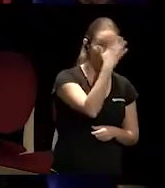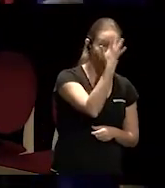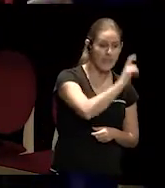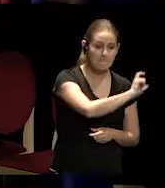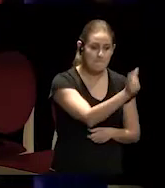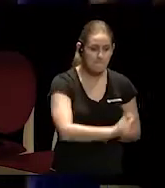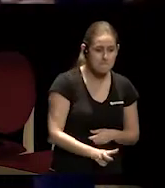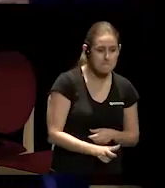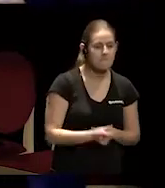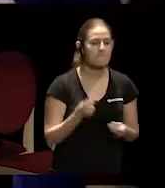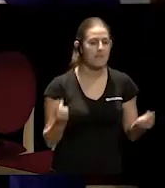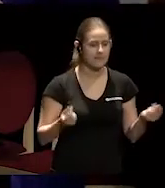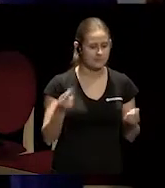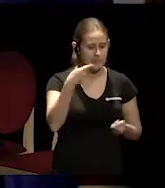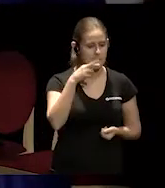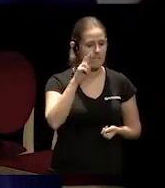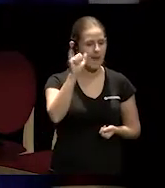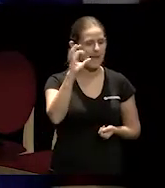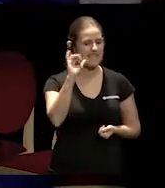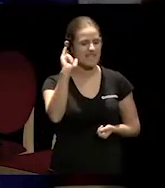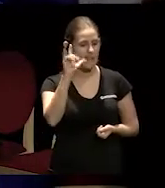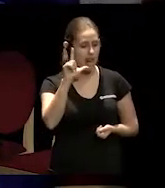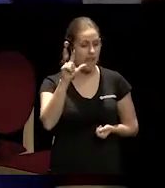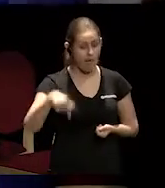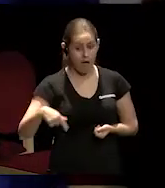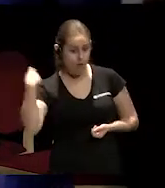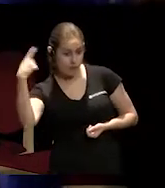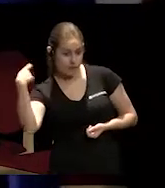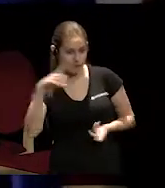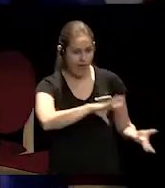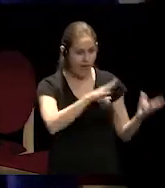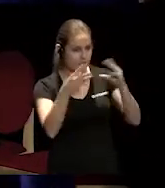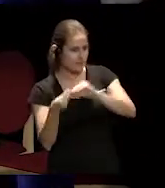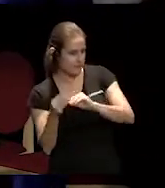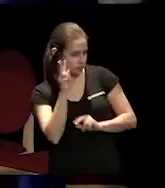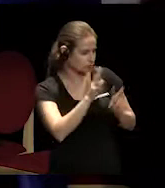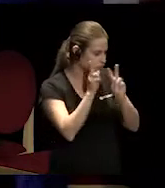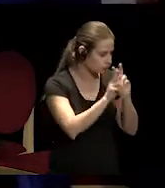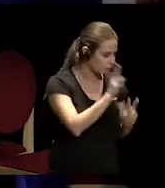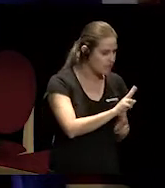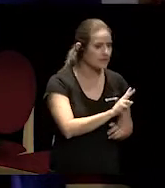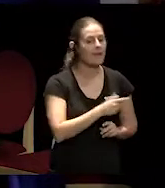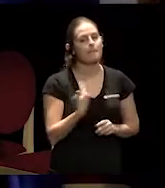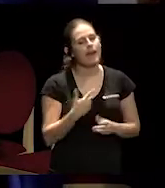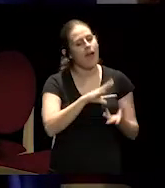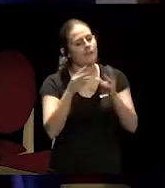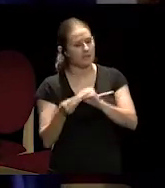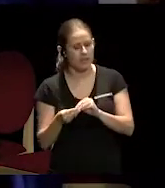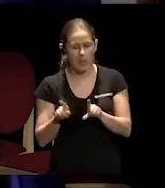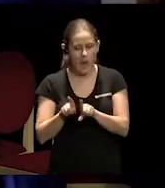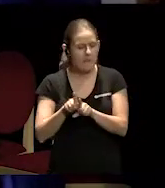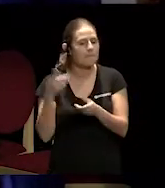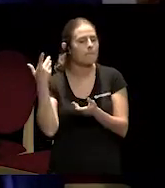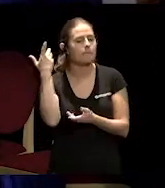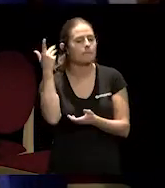carnavales, con mucho color, con mucha profusión de elementos y participación de discapacitados. Entonces,